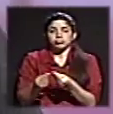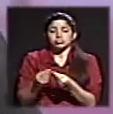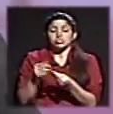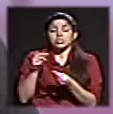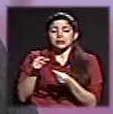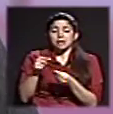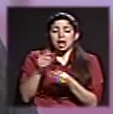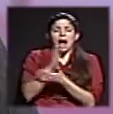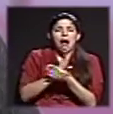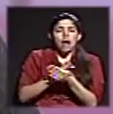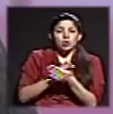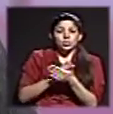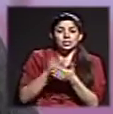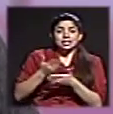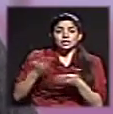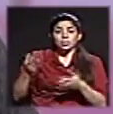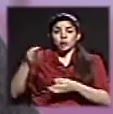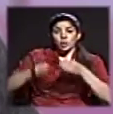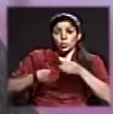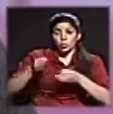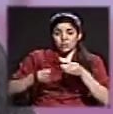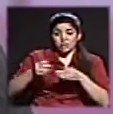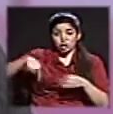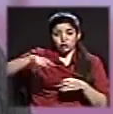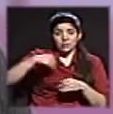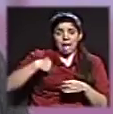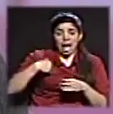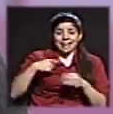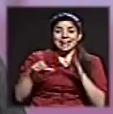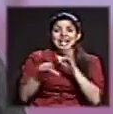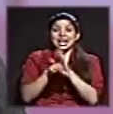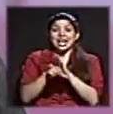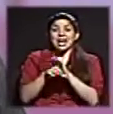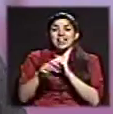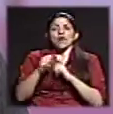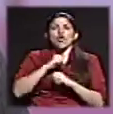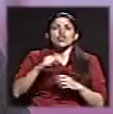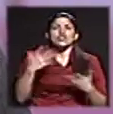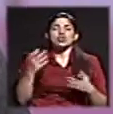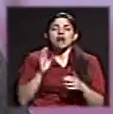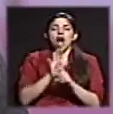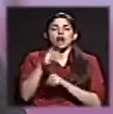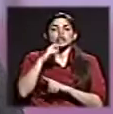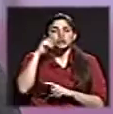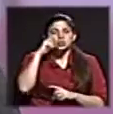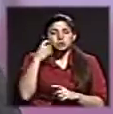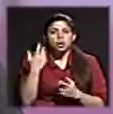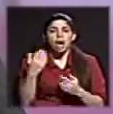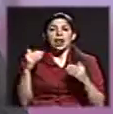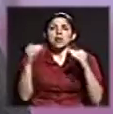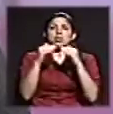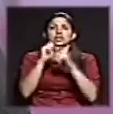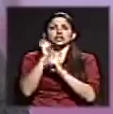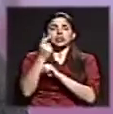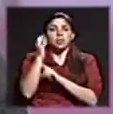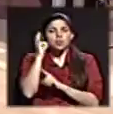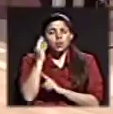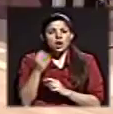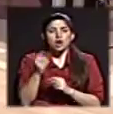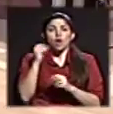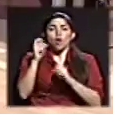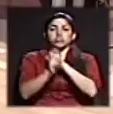y algunos instrumentos jurídicos que tenemos, ley contra el acoso sexual, ley de igualdad social de la mujer, ley de penalización